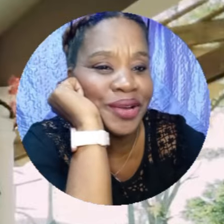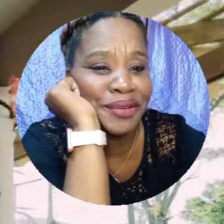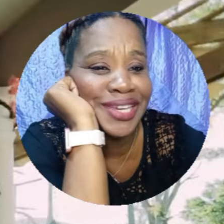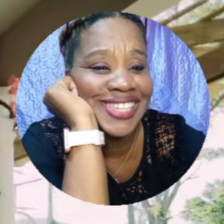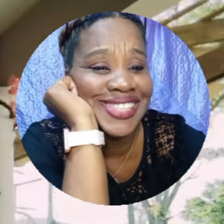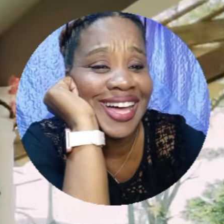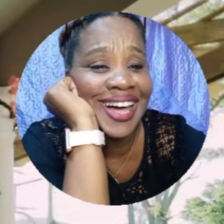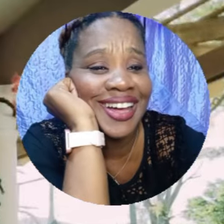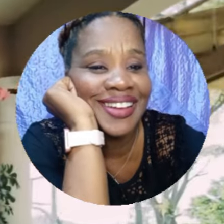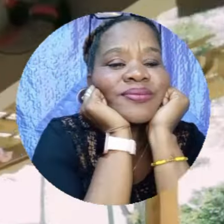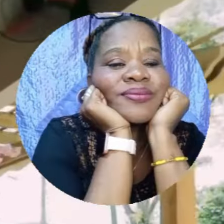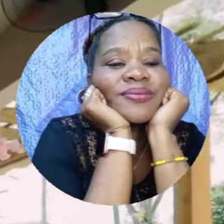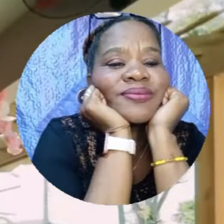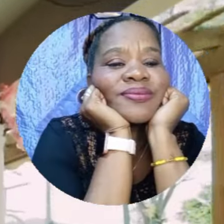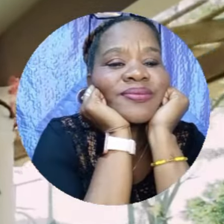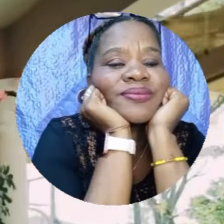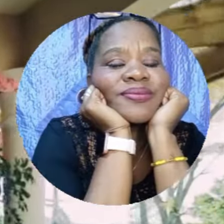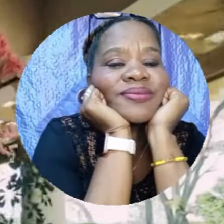¡Wow! ¡Qué belleza!